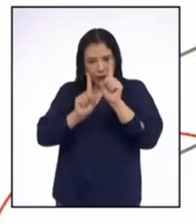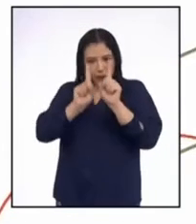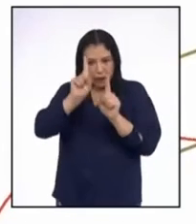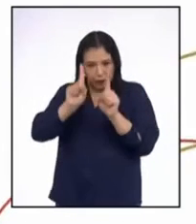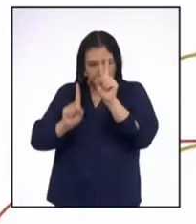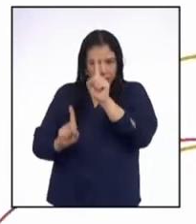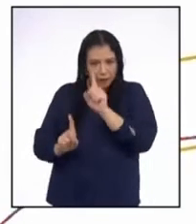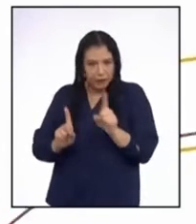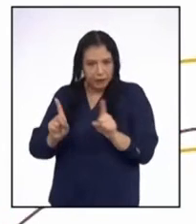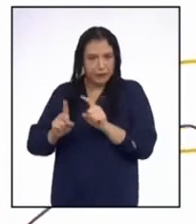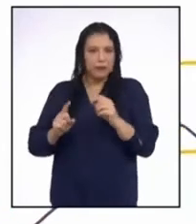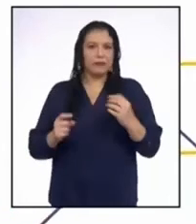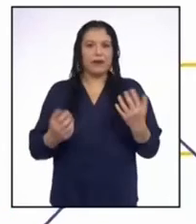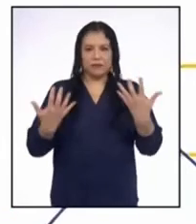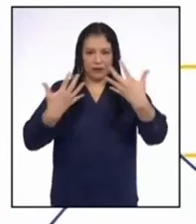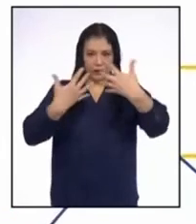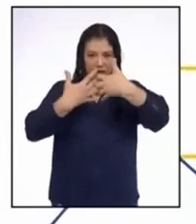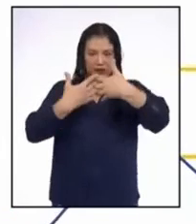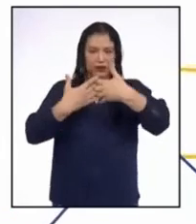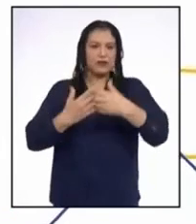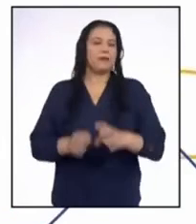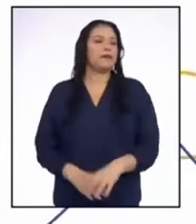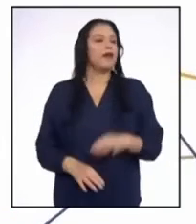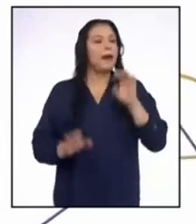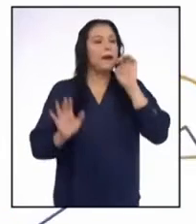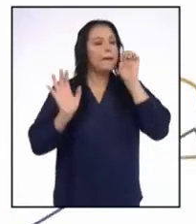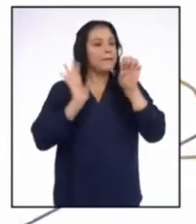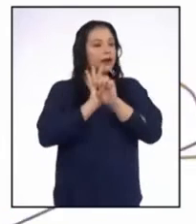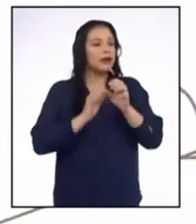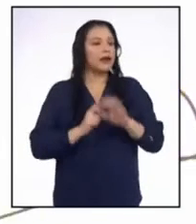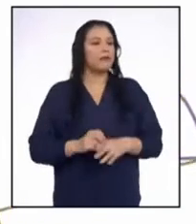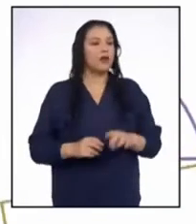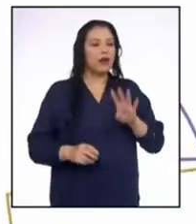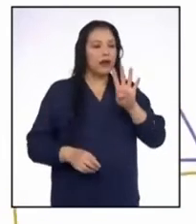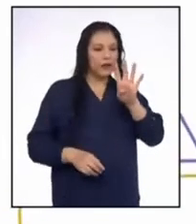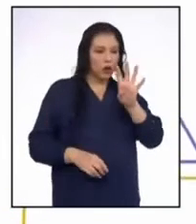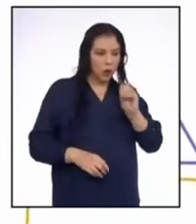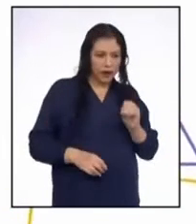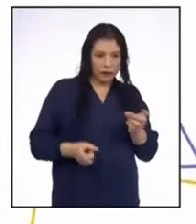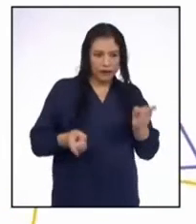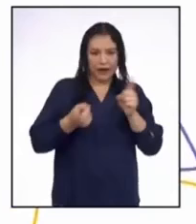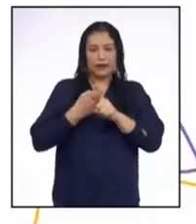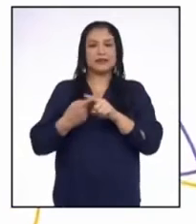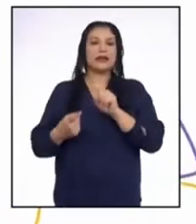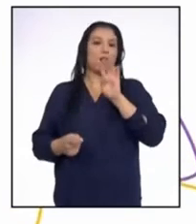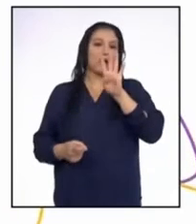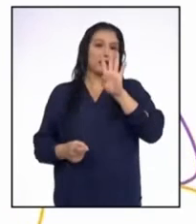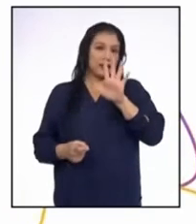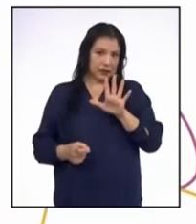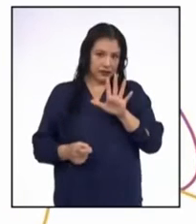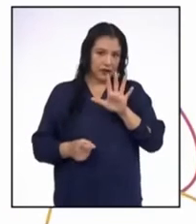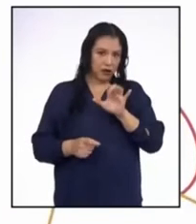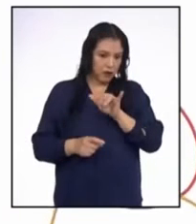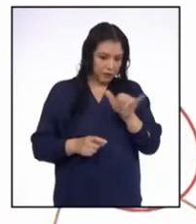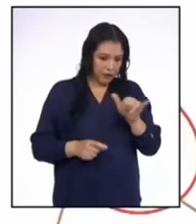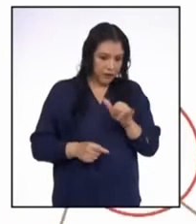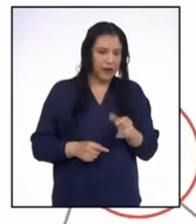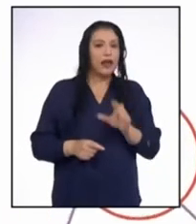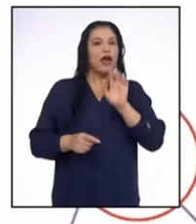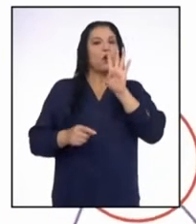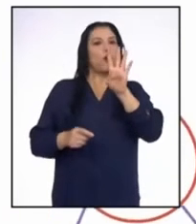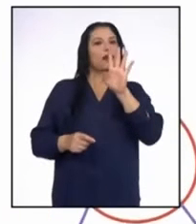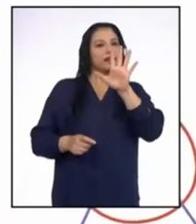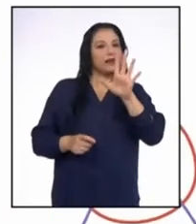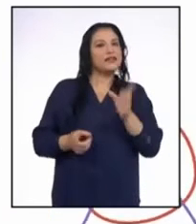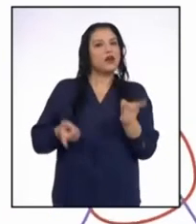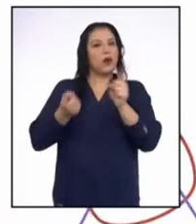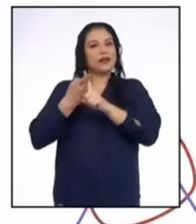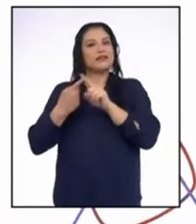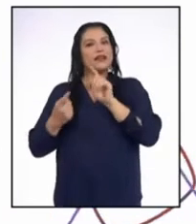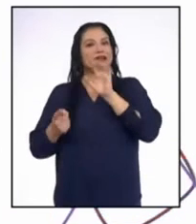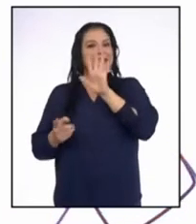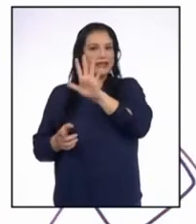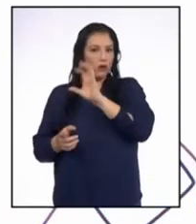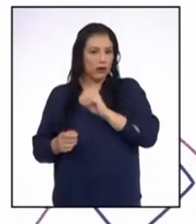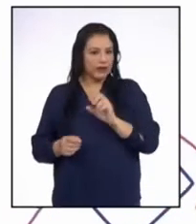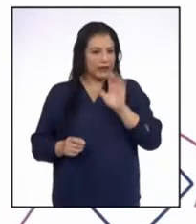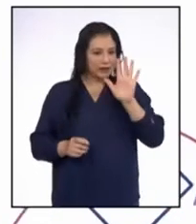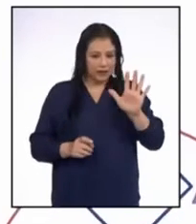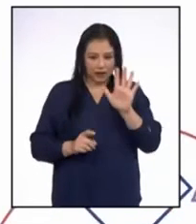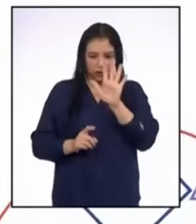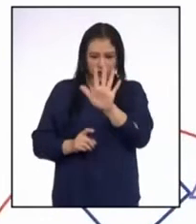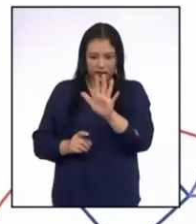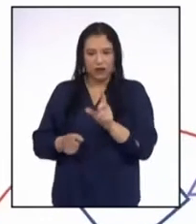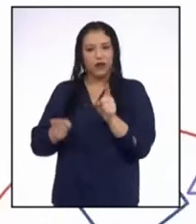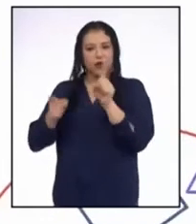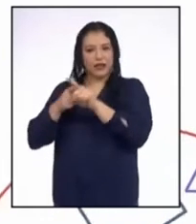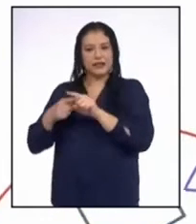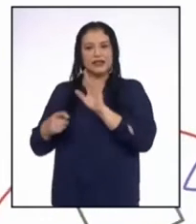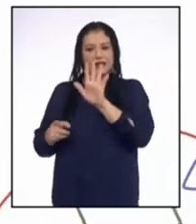de la distribución de frecuencias. Por ejemplo, del 40 al 45 es el primer intervalo, del 45 al 50 es el segundo intervalo,